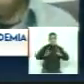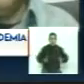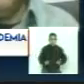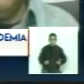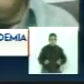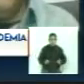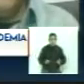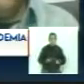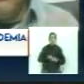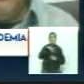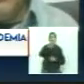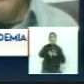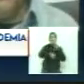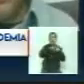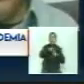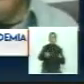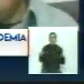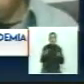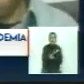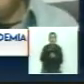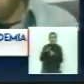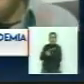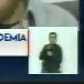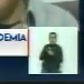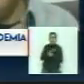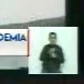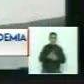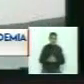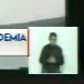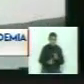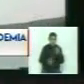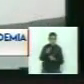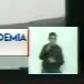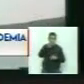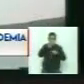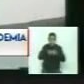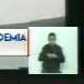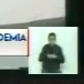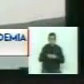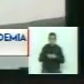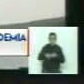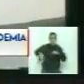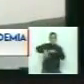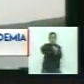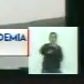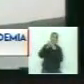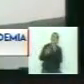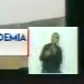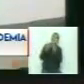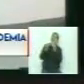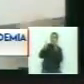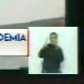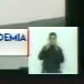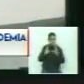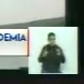consulta externa está totalmente abarrotada, y la idea es que estos pacientes no se queden sentados en la calle esperando atención, y